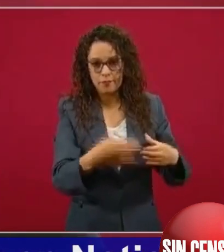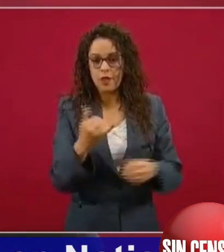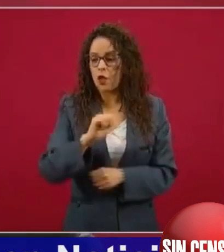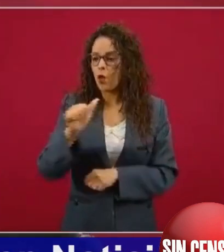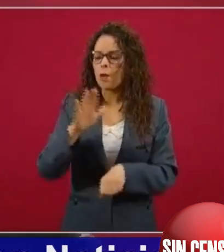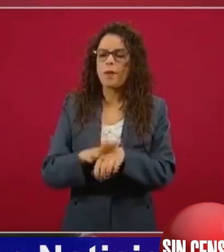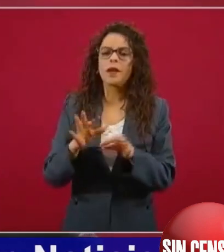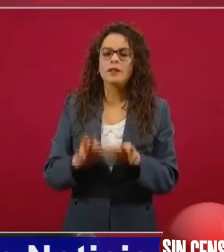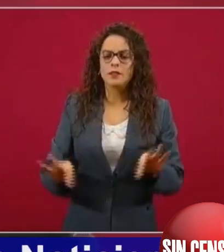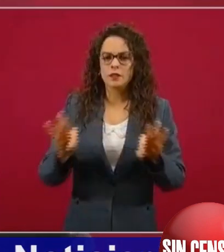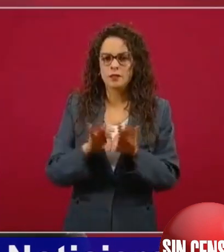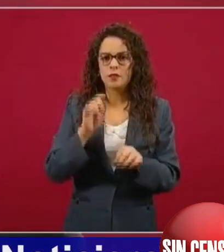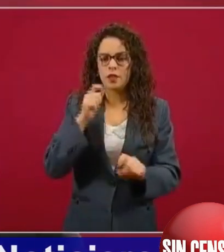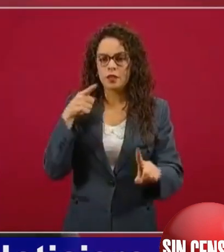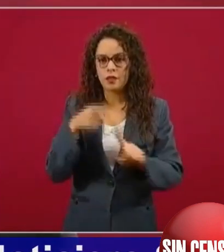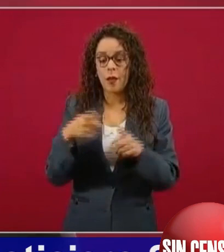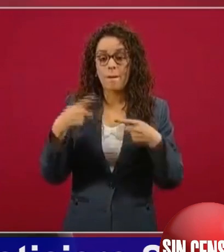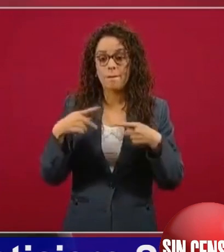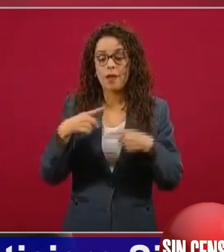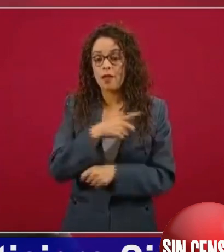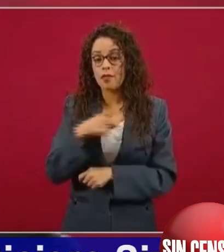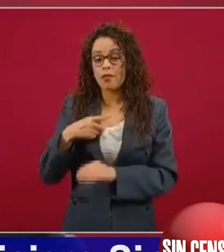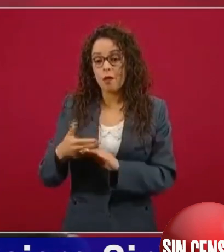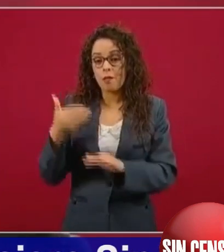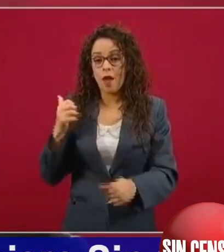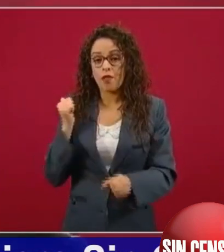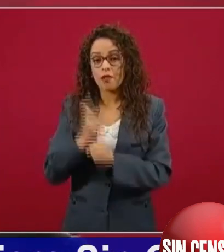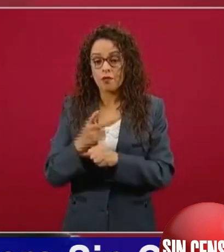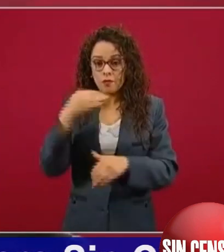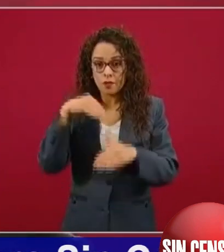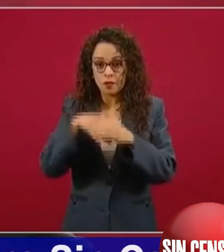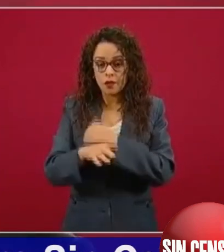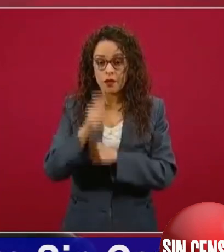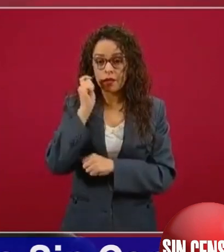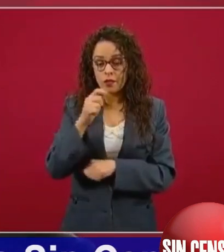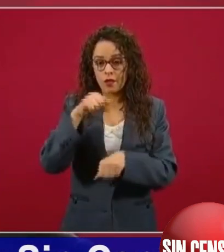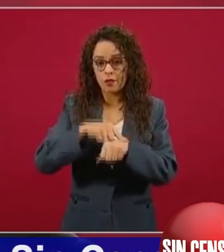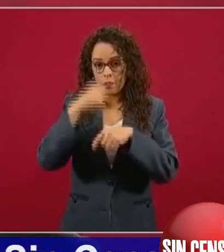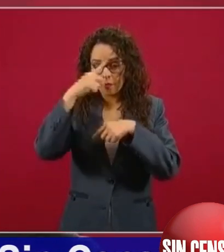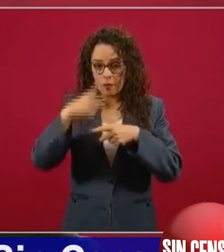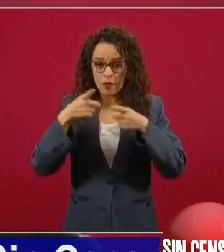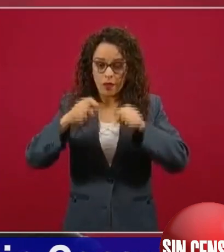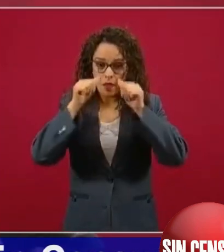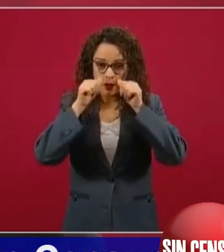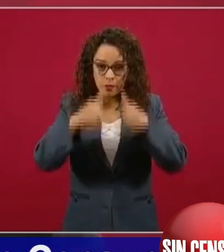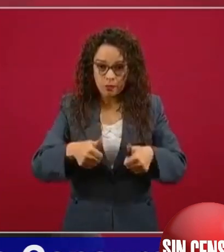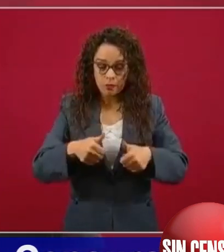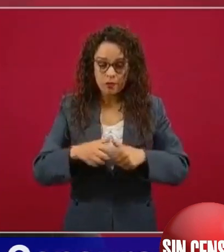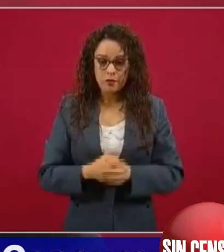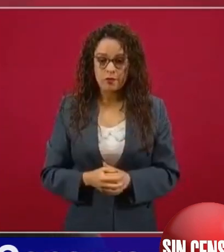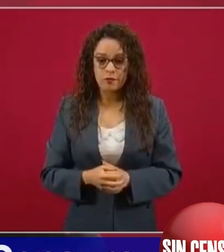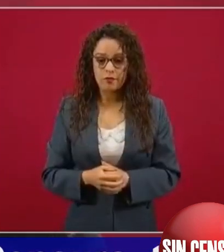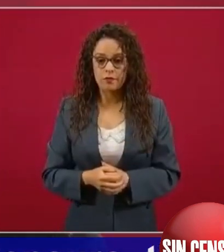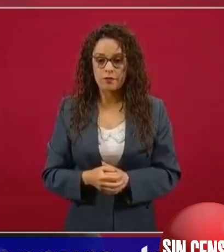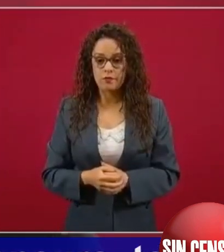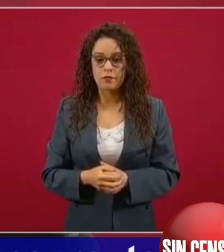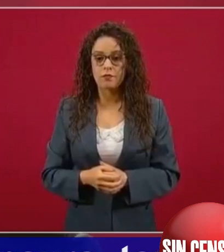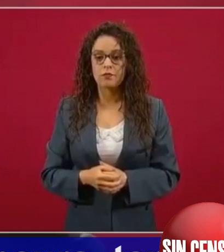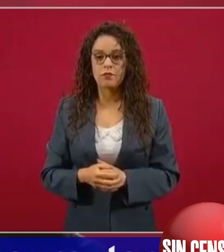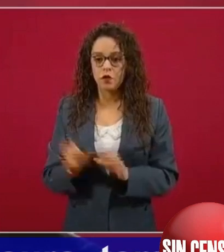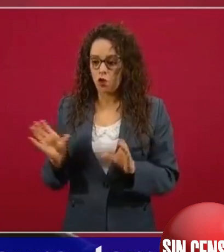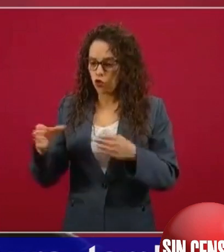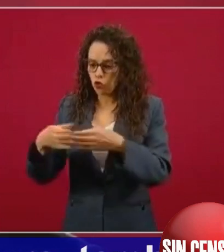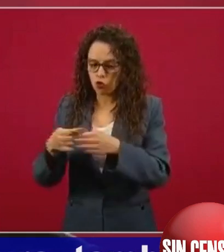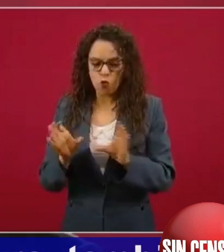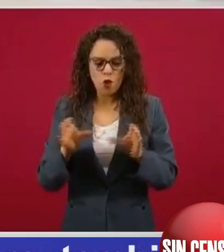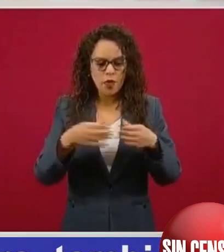las personas acudan lo más pronto posible a los servicios de atención médica, y con el trabajo comunitario que se viene haciendo